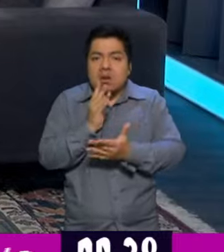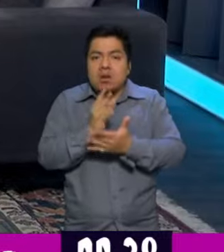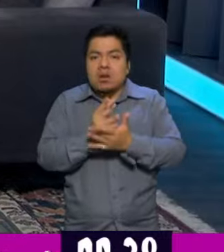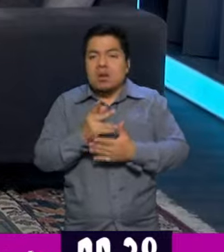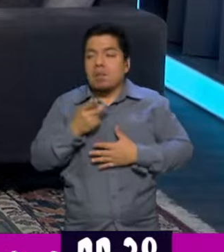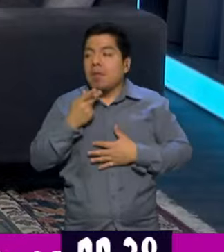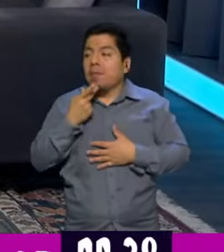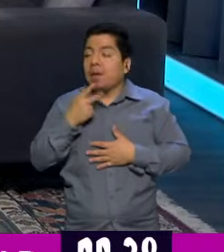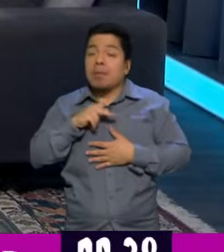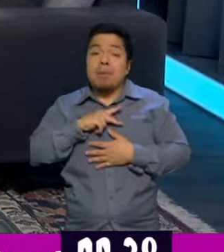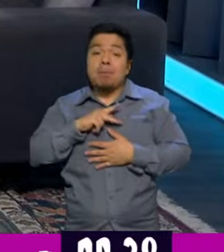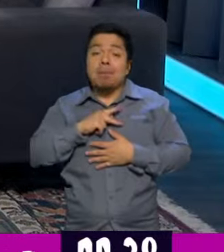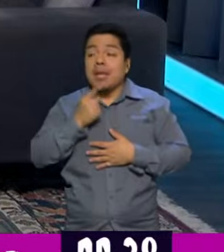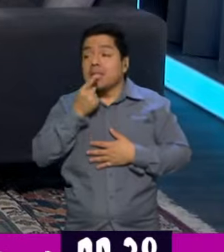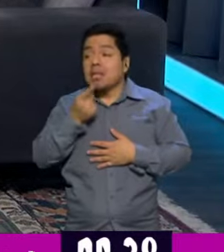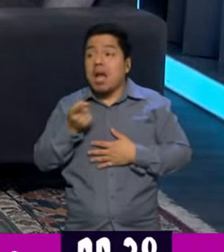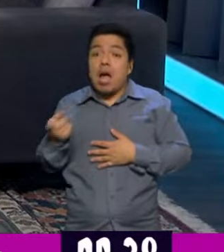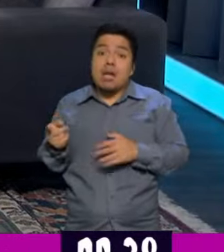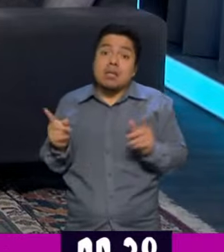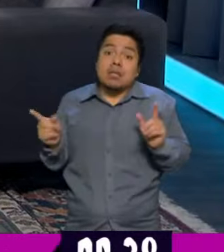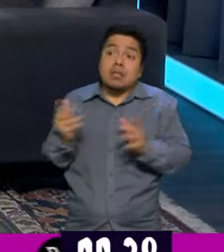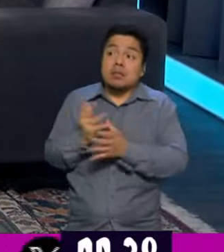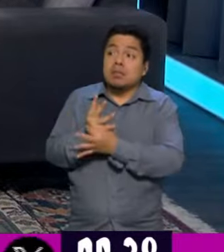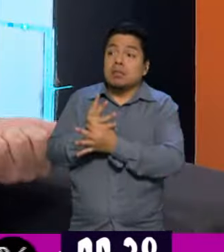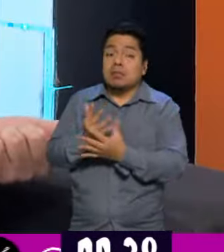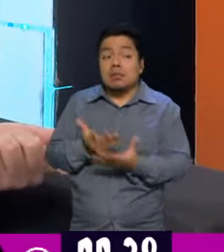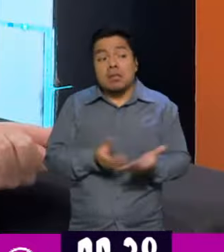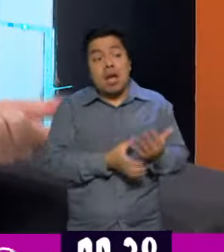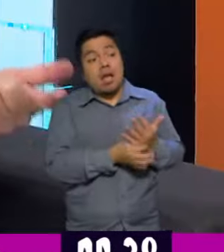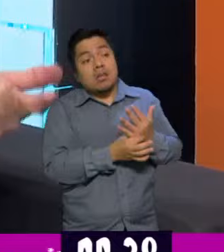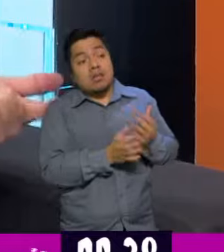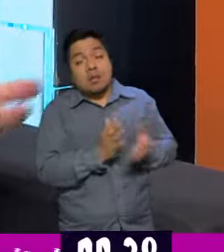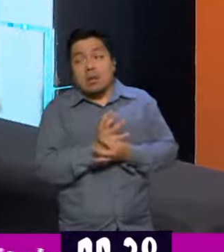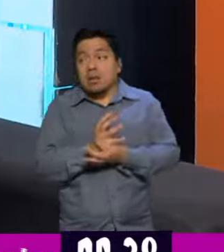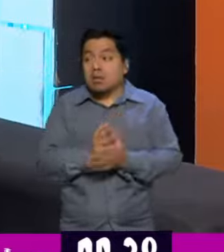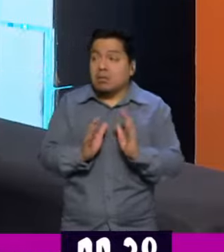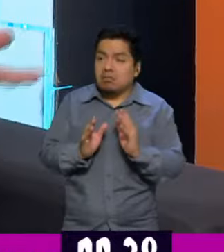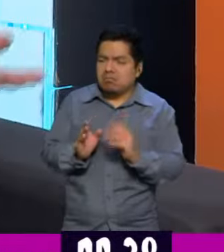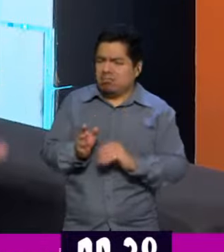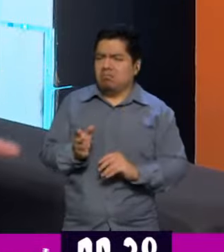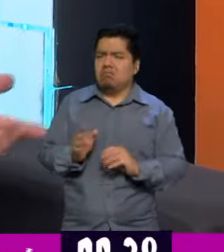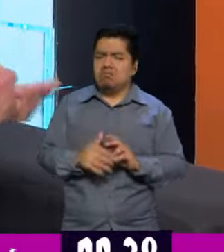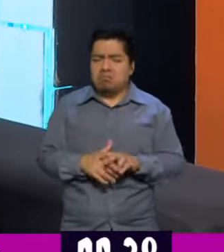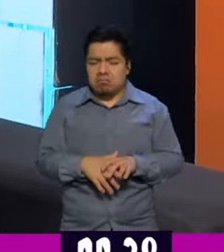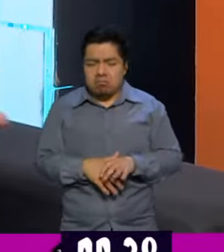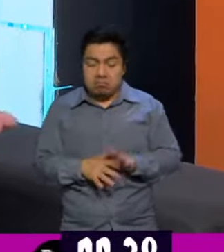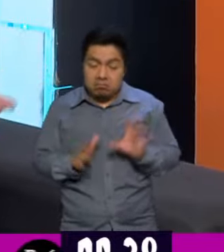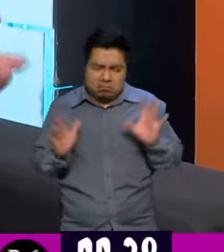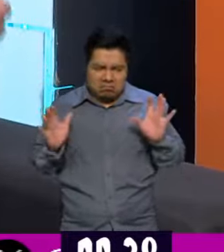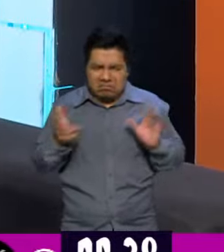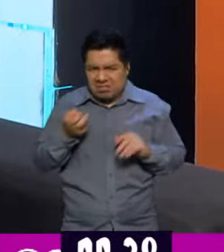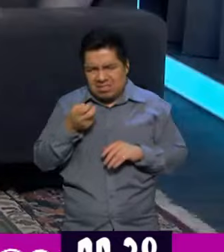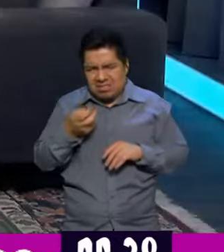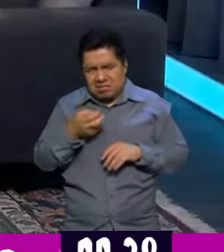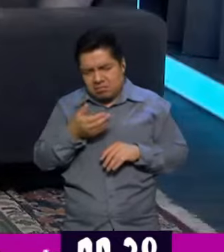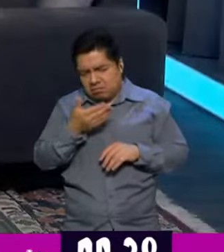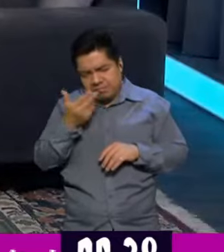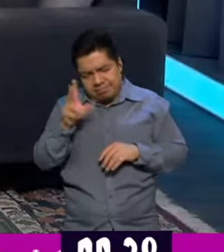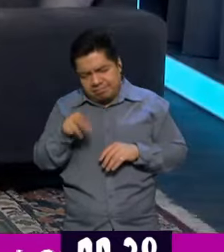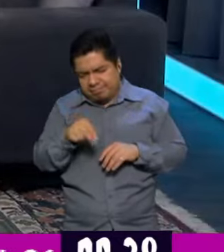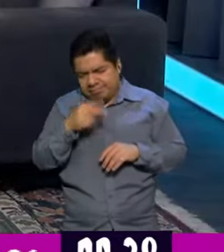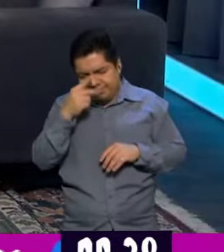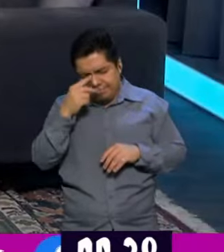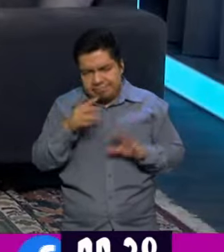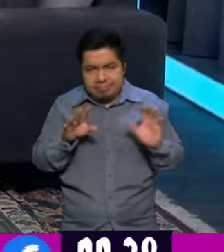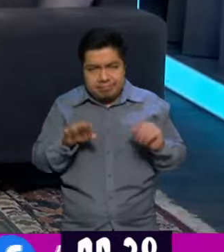sí, de que ella le dicen o que le cuentan esos testigos. No. Entonces, bueno, pues eso no. Y lo